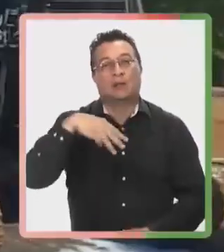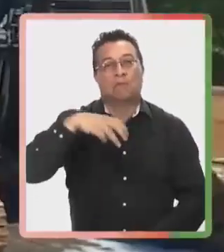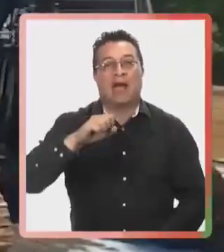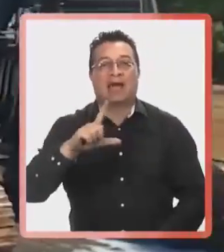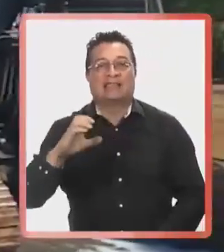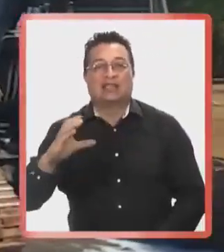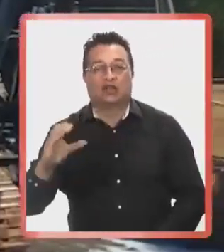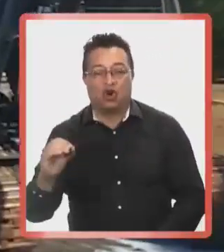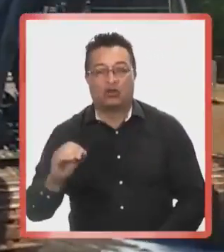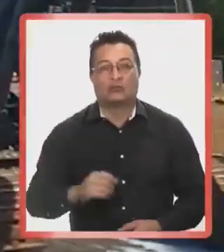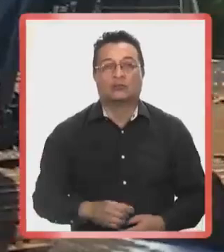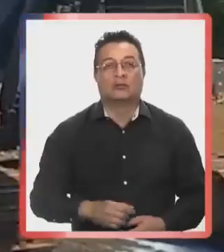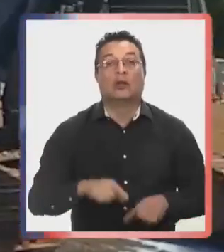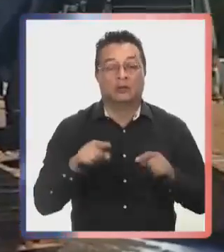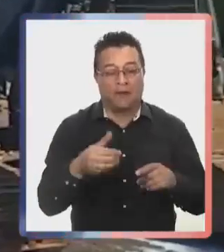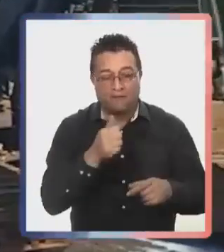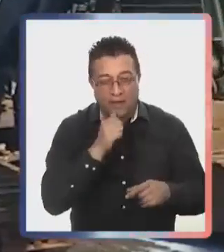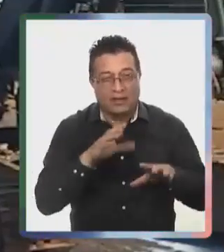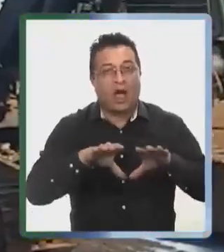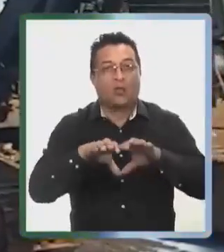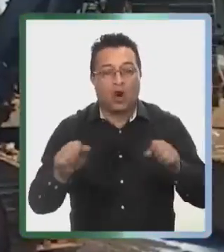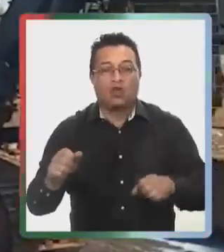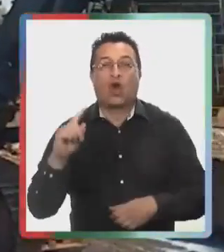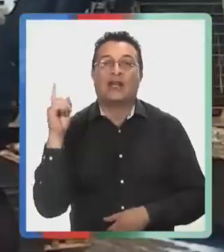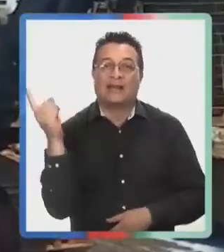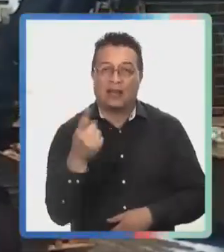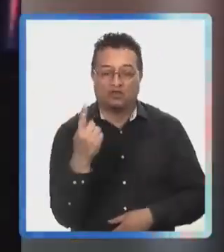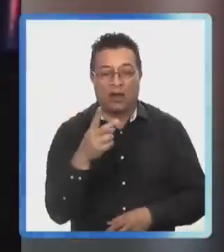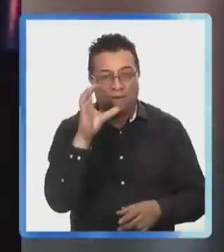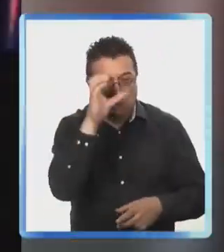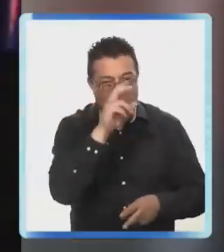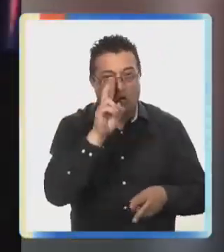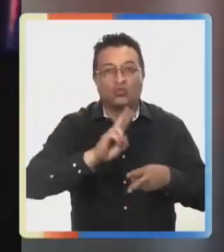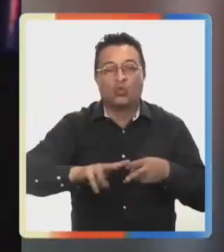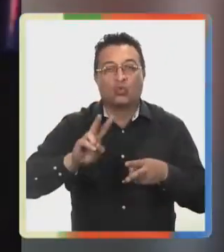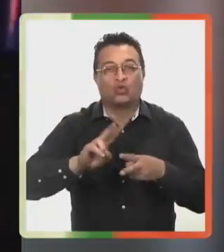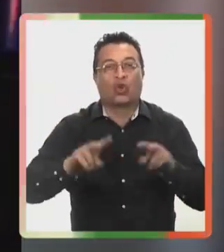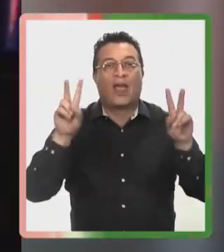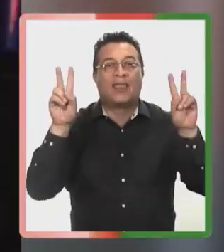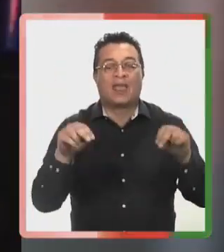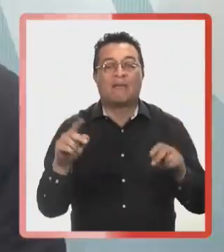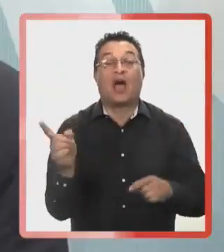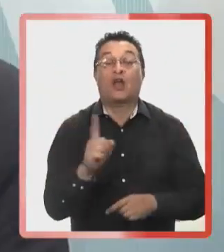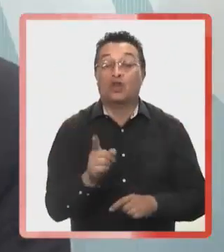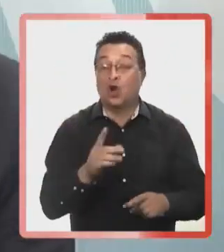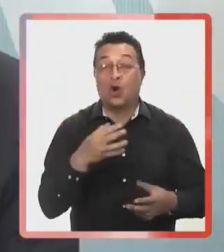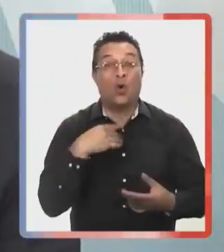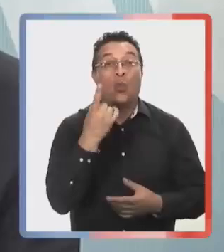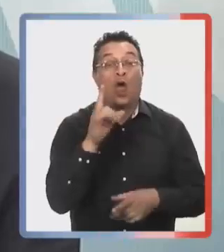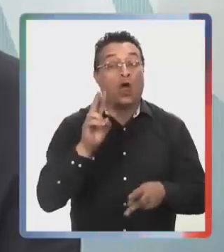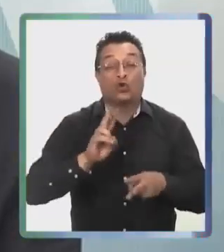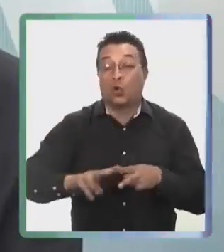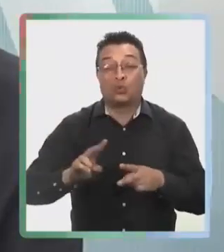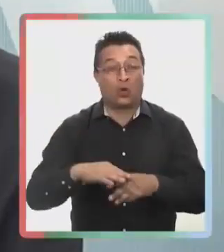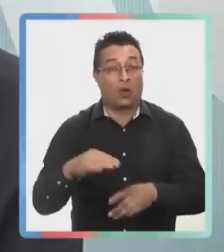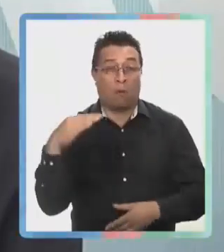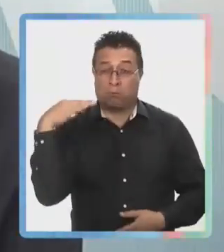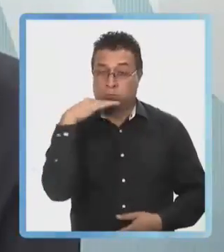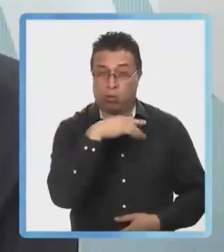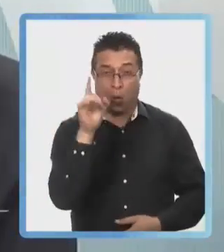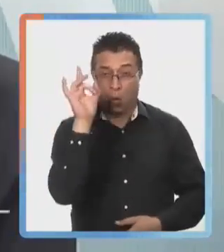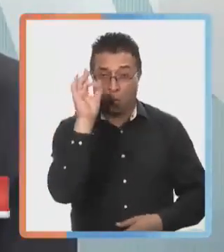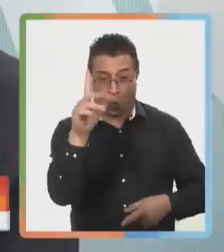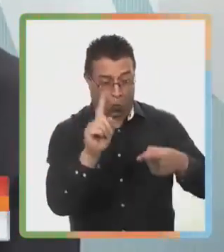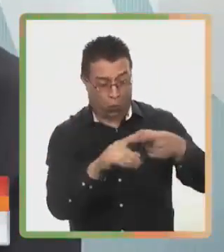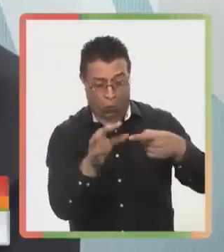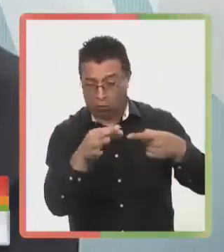Malleco. Pero tenemos que acercarnos a un acuerdo nacional, al menos, para buscar una solución a este tema. No va a ser un acuerdo, no va a ser una solución inmediata,